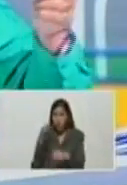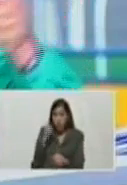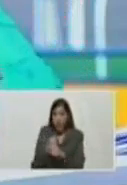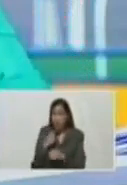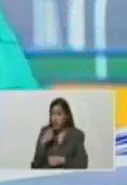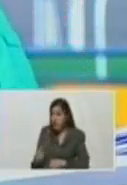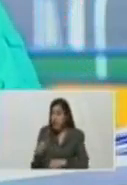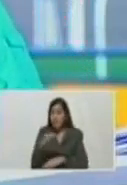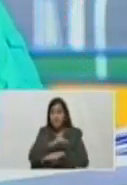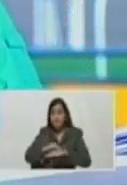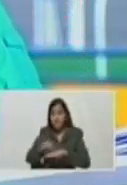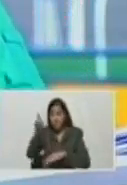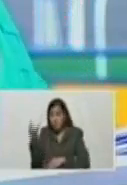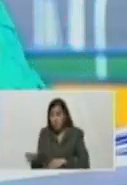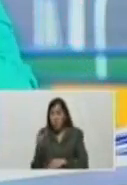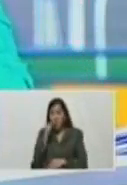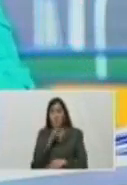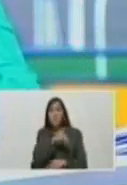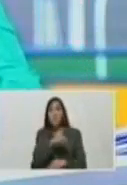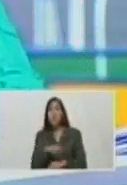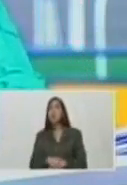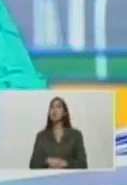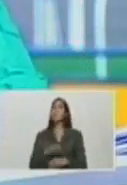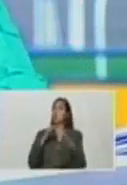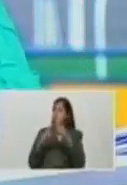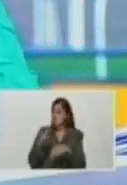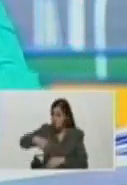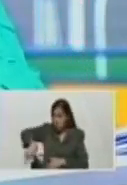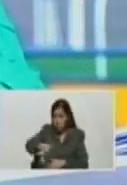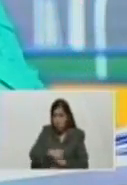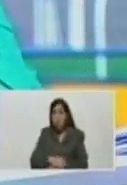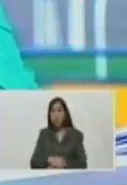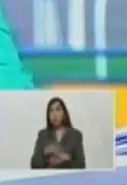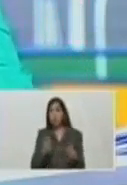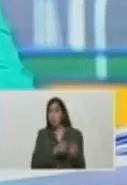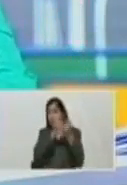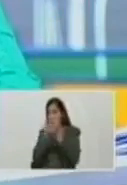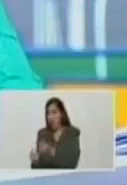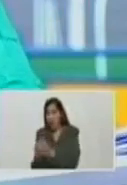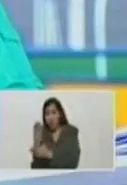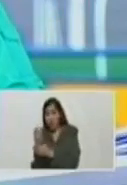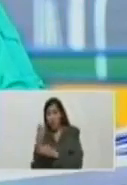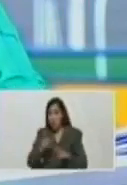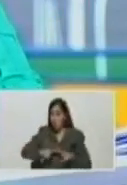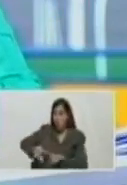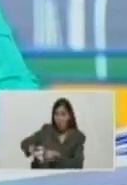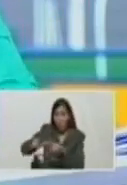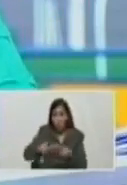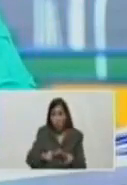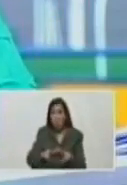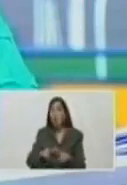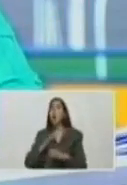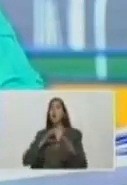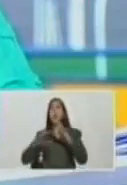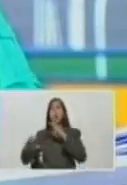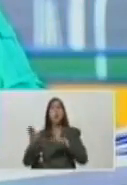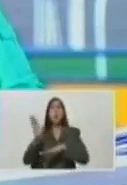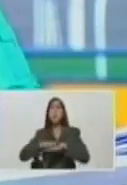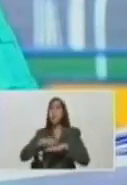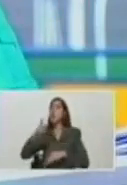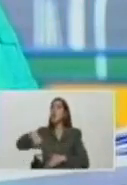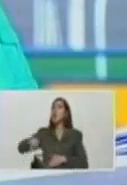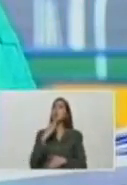ministro Márquez, hable con estos muchachos, llévelos a Palacio de Miraflores, converse con ellos porque ellos están